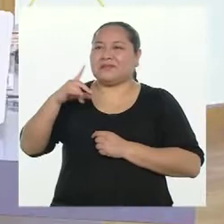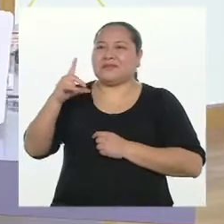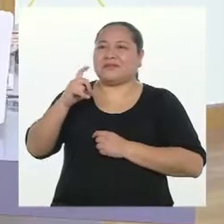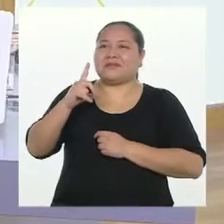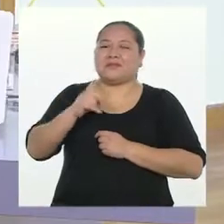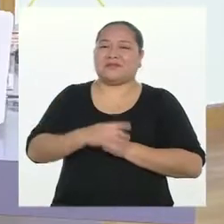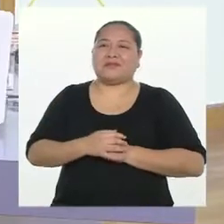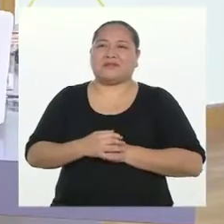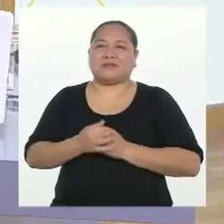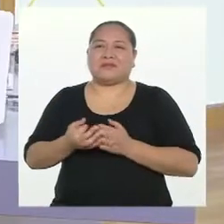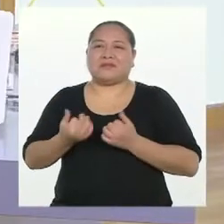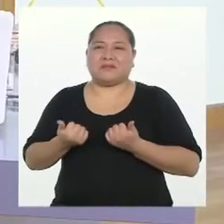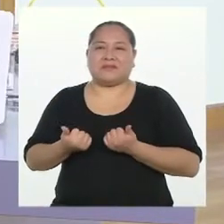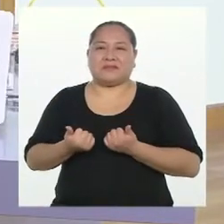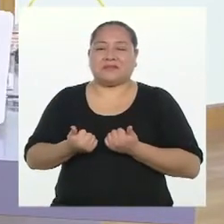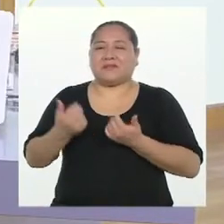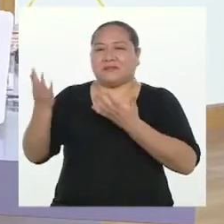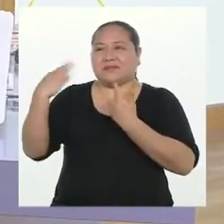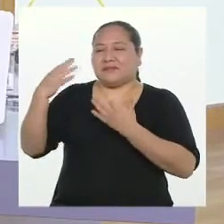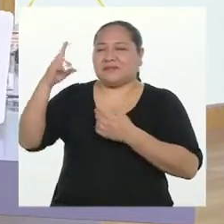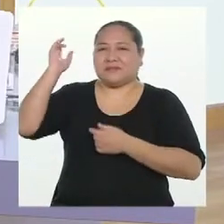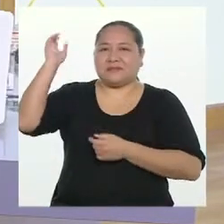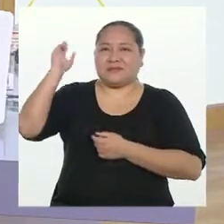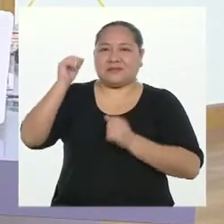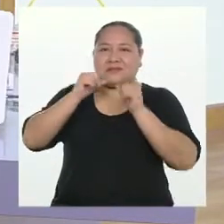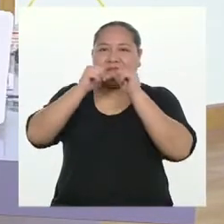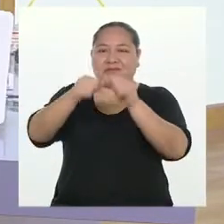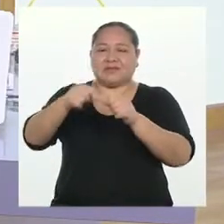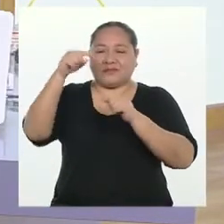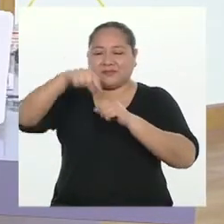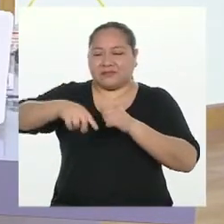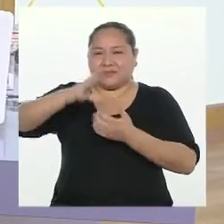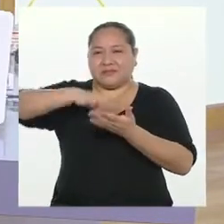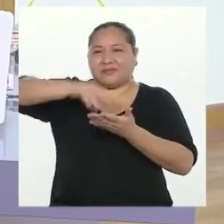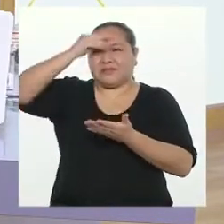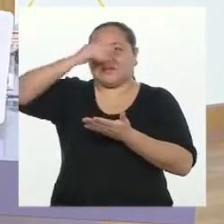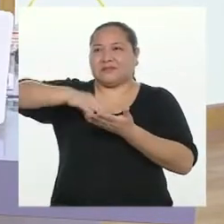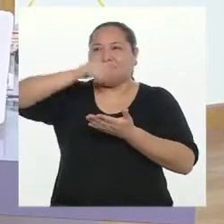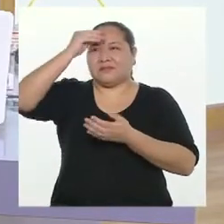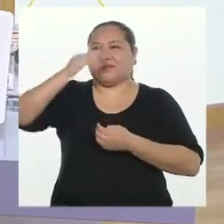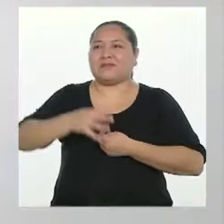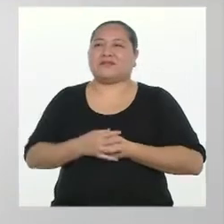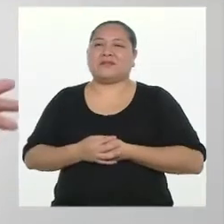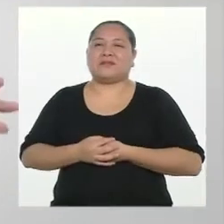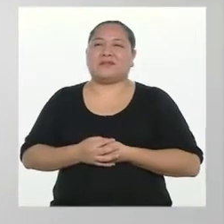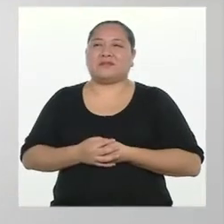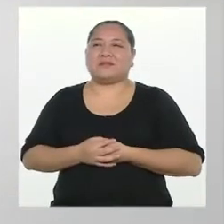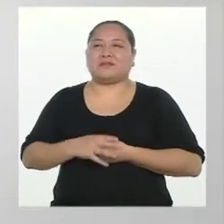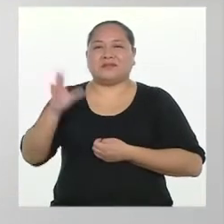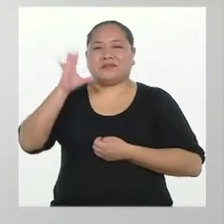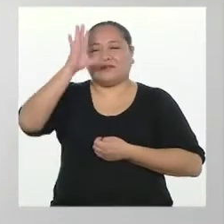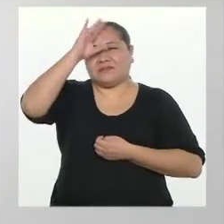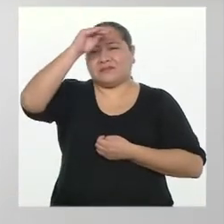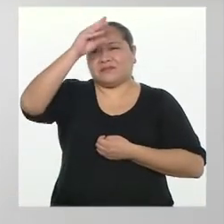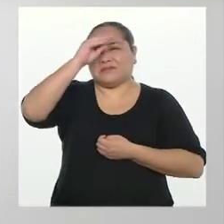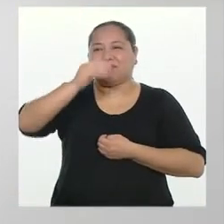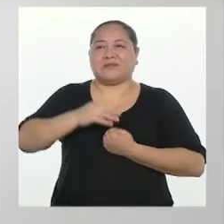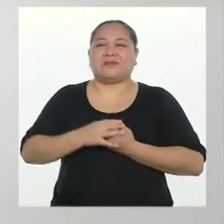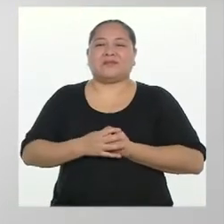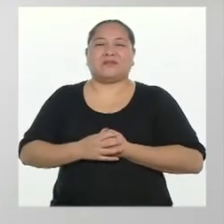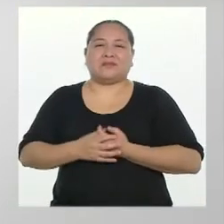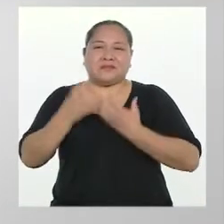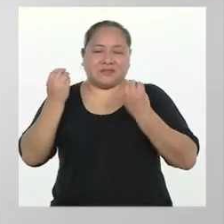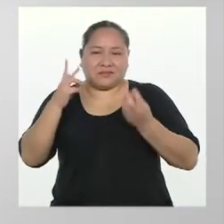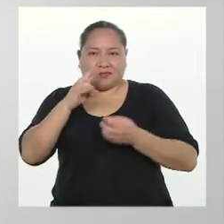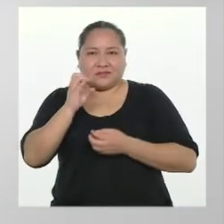hecho. Entonces, vamos a llamar a la profesora para continuar con el aprendizaje. Hola, chicas y chicos. ¿Qué